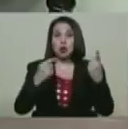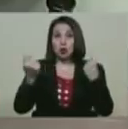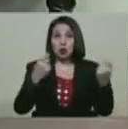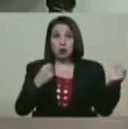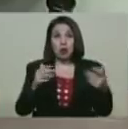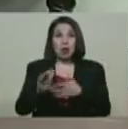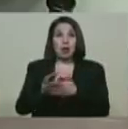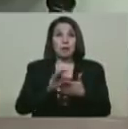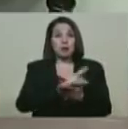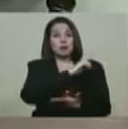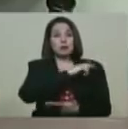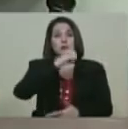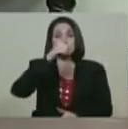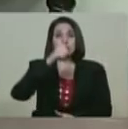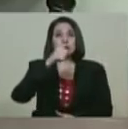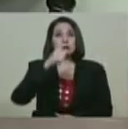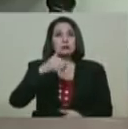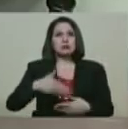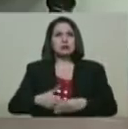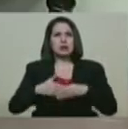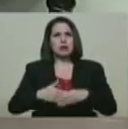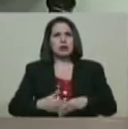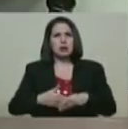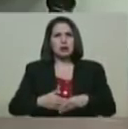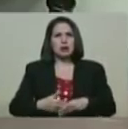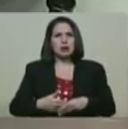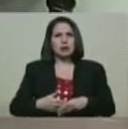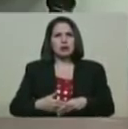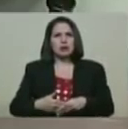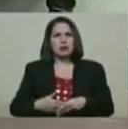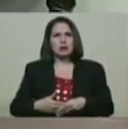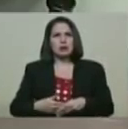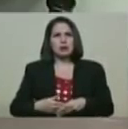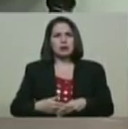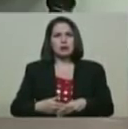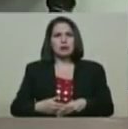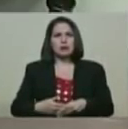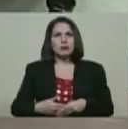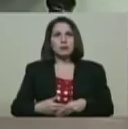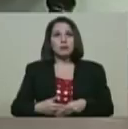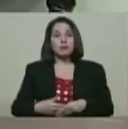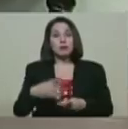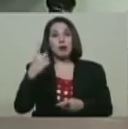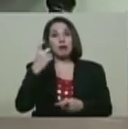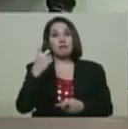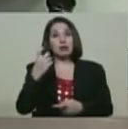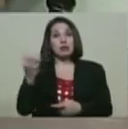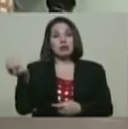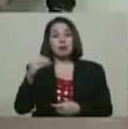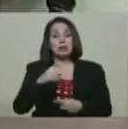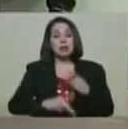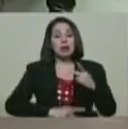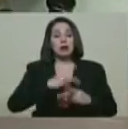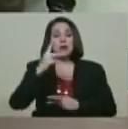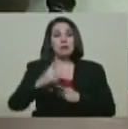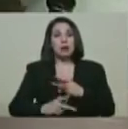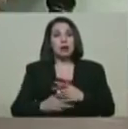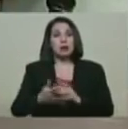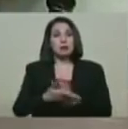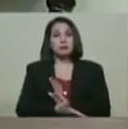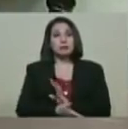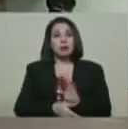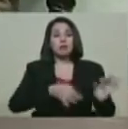compañero director general del CENIAT, José David Cabello, hace falta, bueno, el plan de su aplicación y